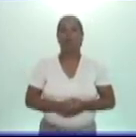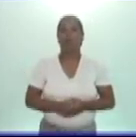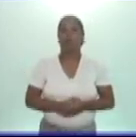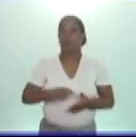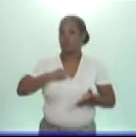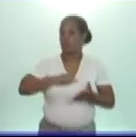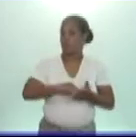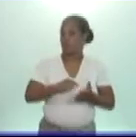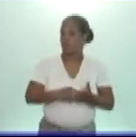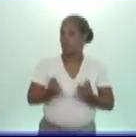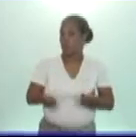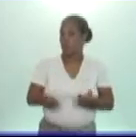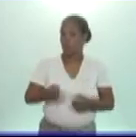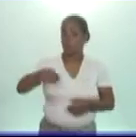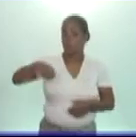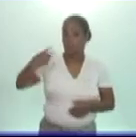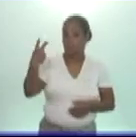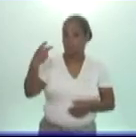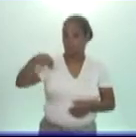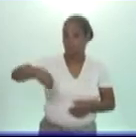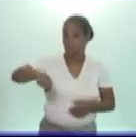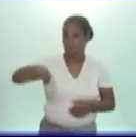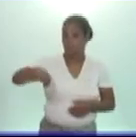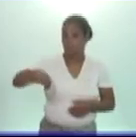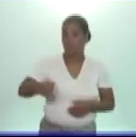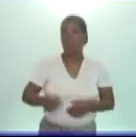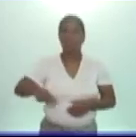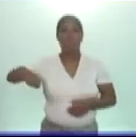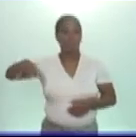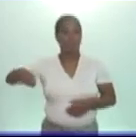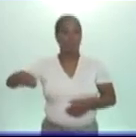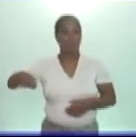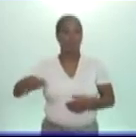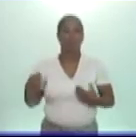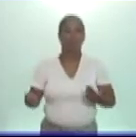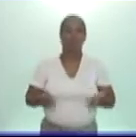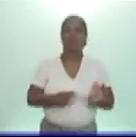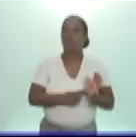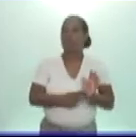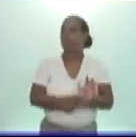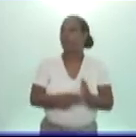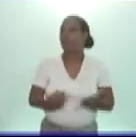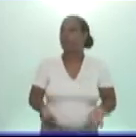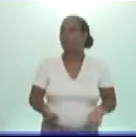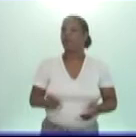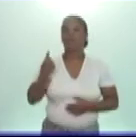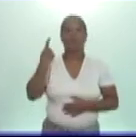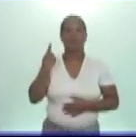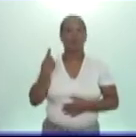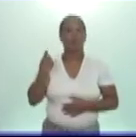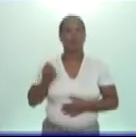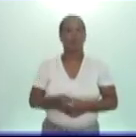datos, el peso de la bolsa, que representa